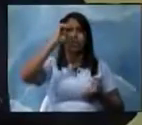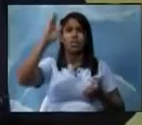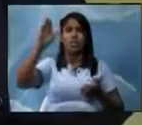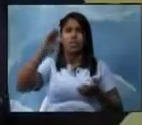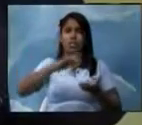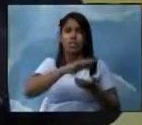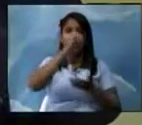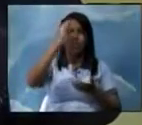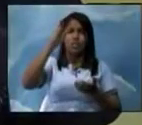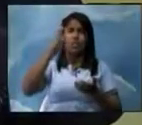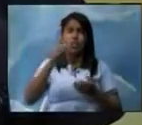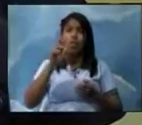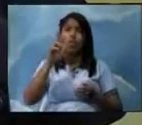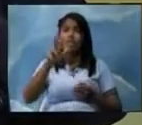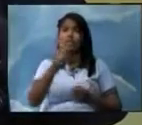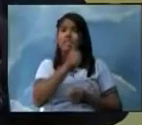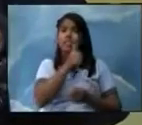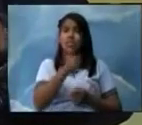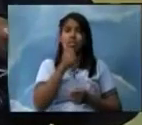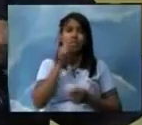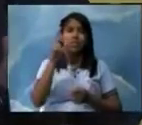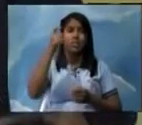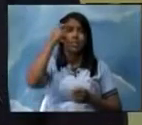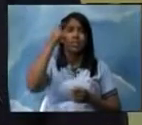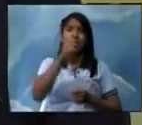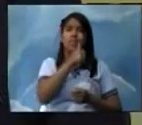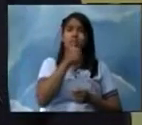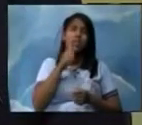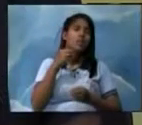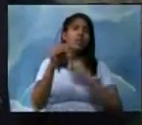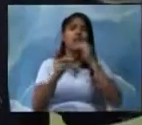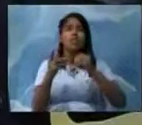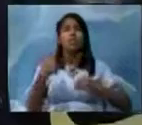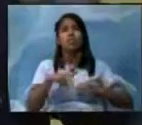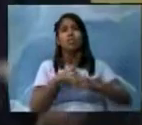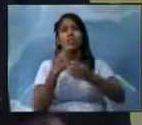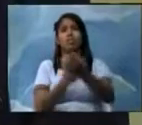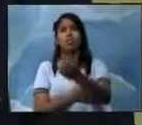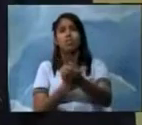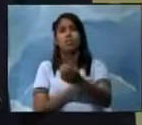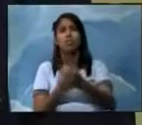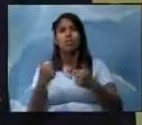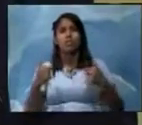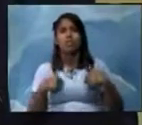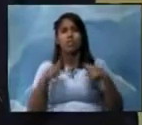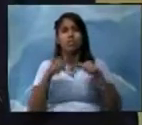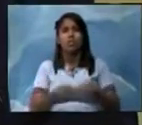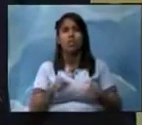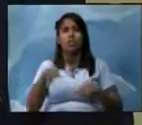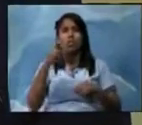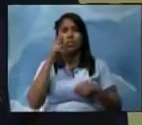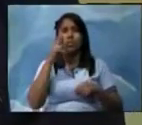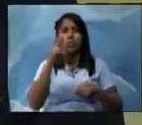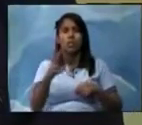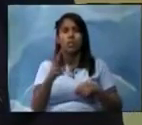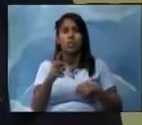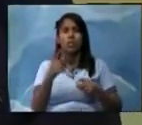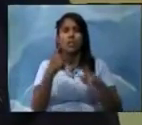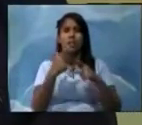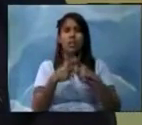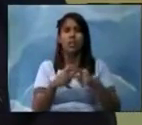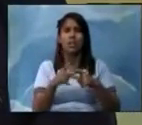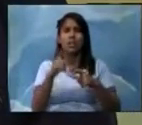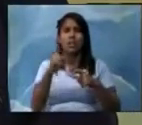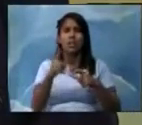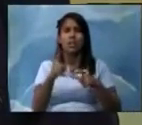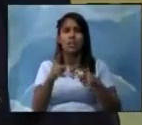Dios los tres aun los tres días de ayuno que hizo nuestro hermano puerta yo brinquen en la